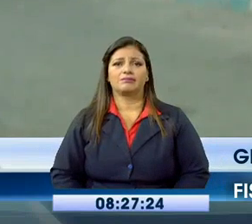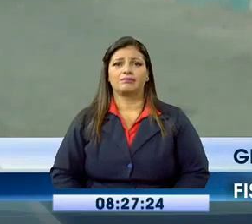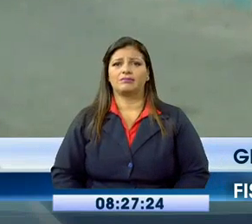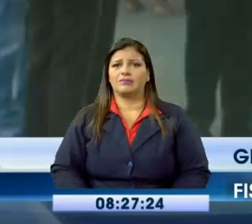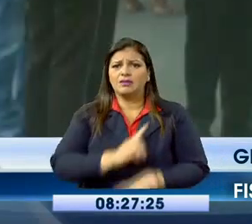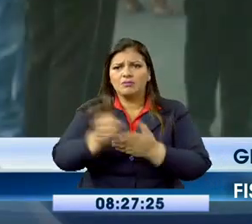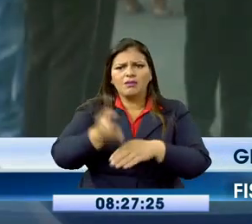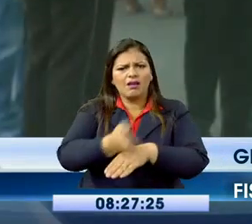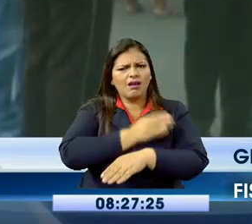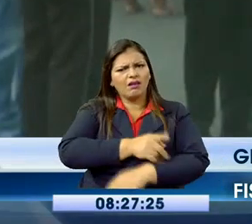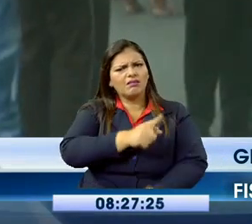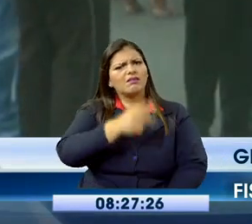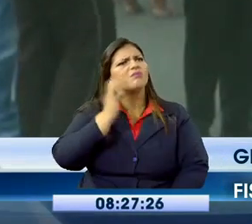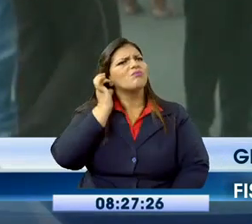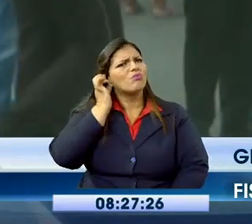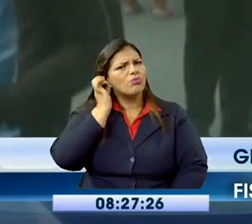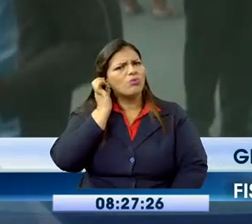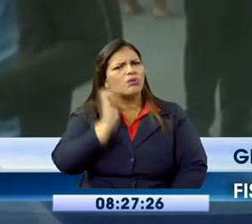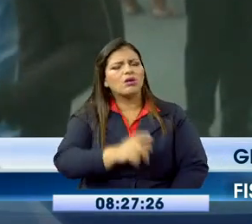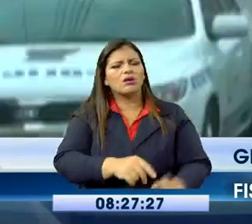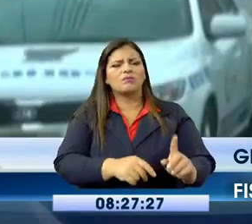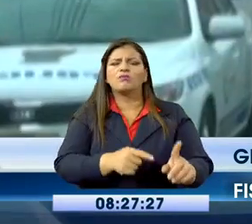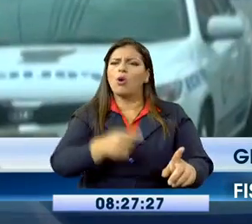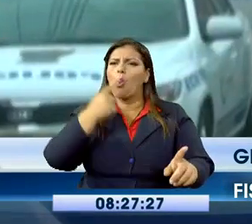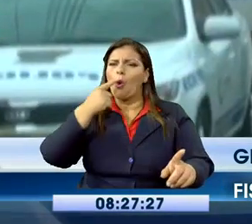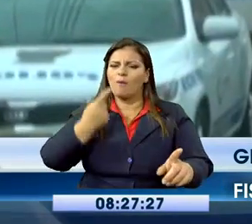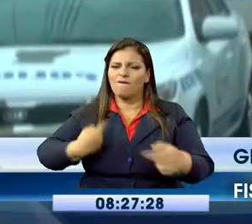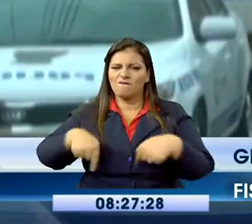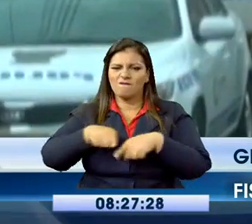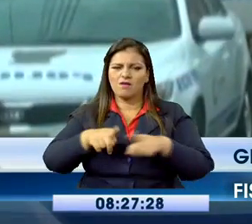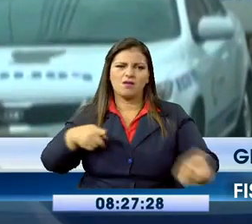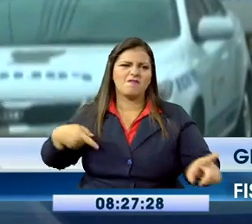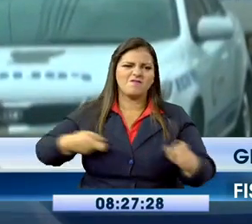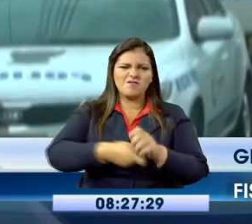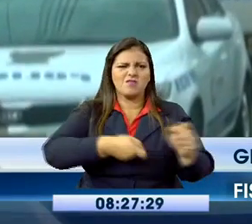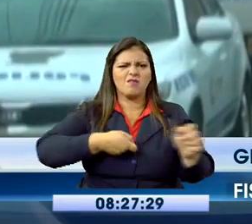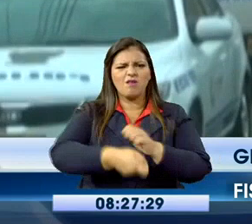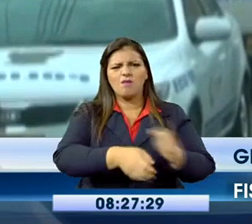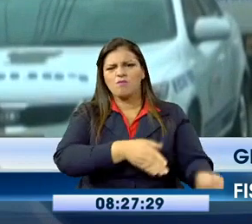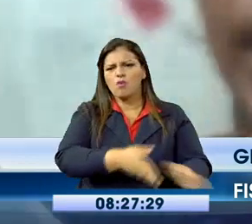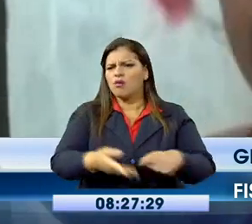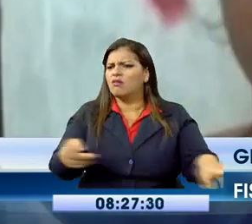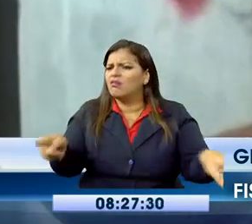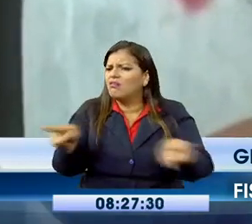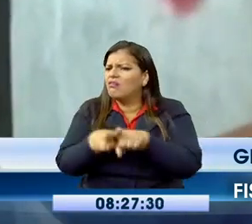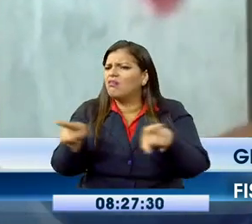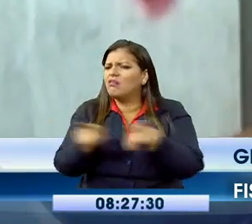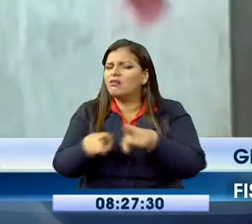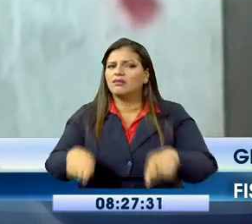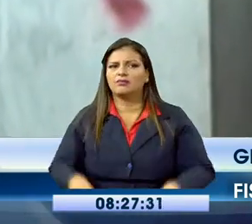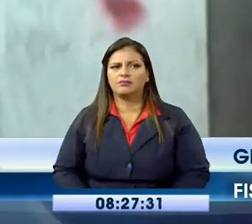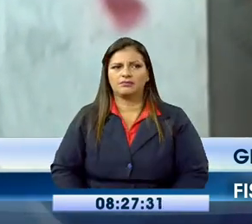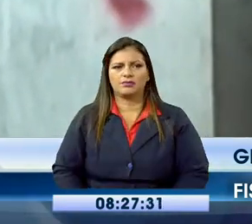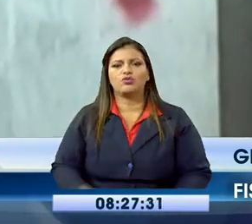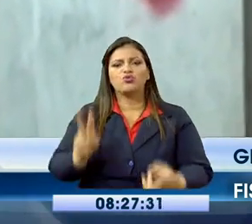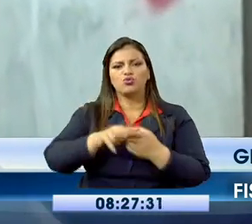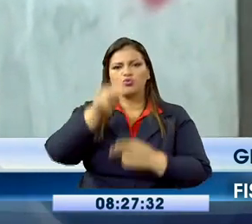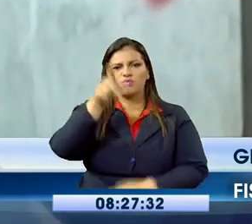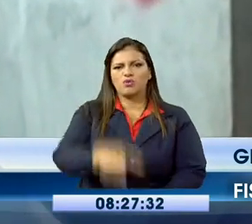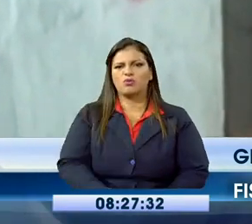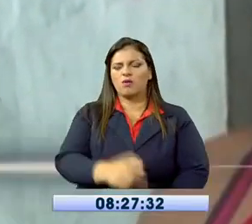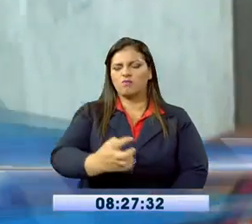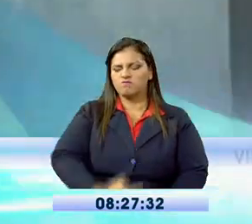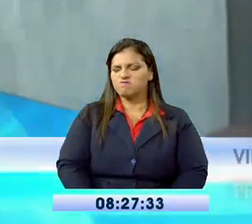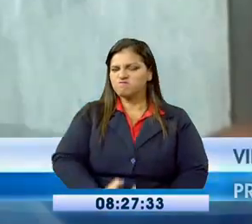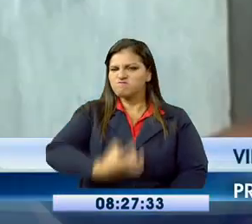semana en Manabí. Los hechos se registraron en las calle 7 y avenida 33 del barrio Santa Marta, en Manta. Él era muy agresivo, él amenazaba y una